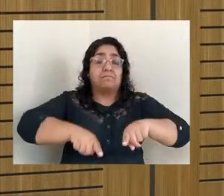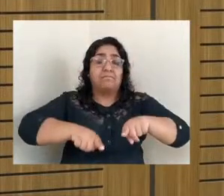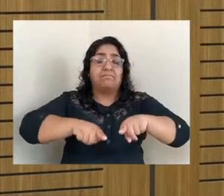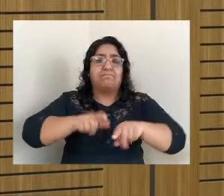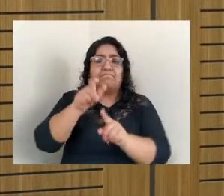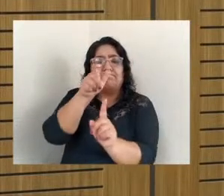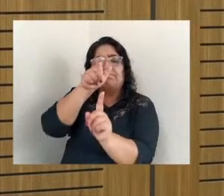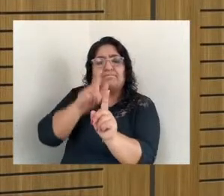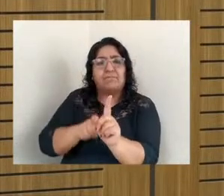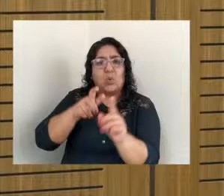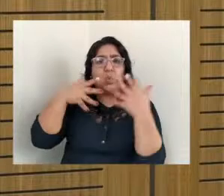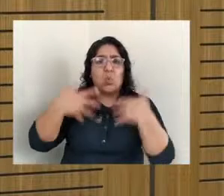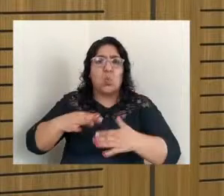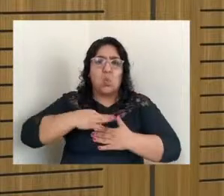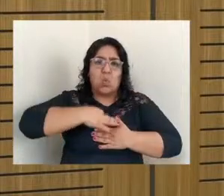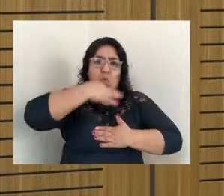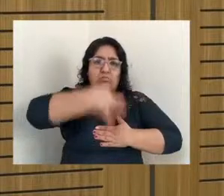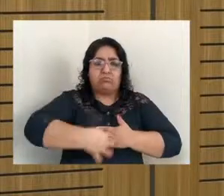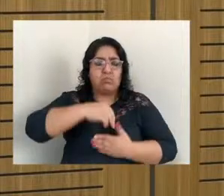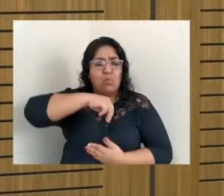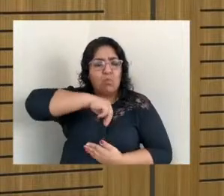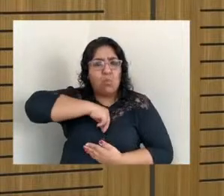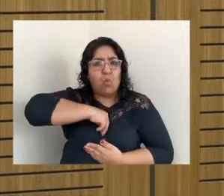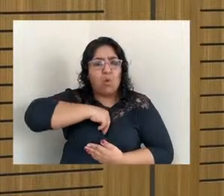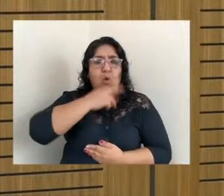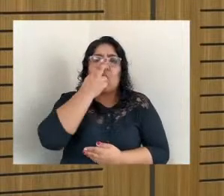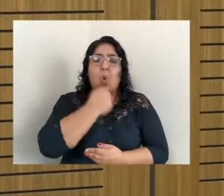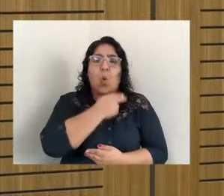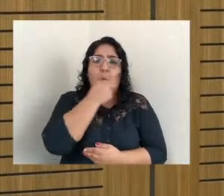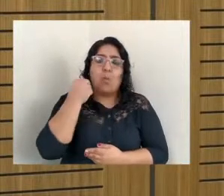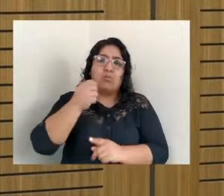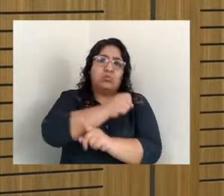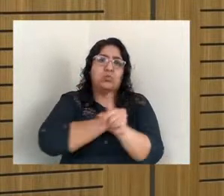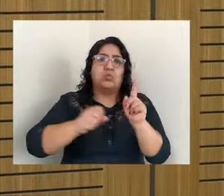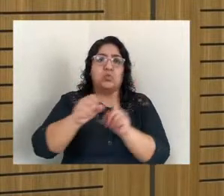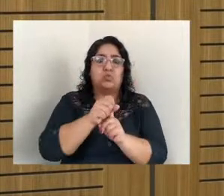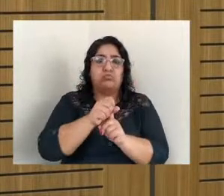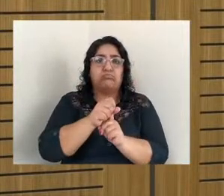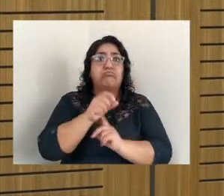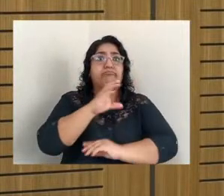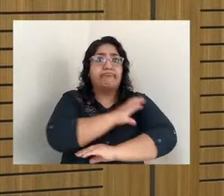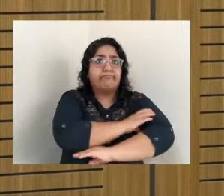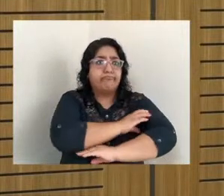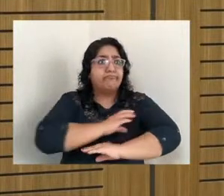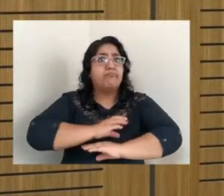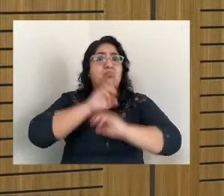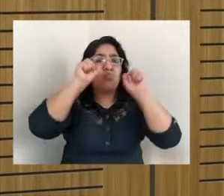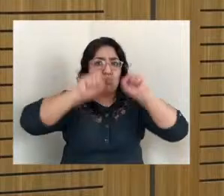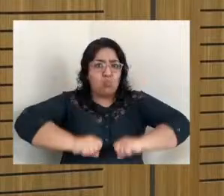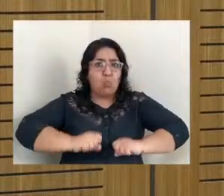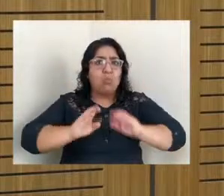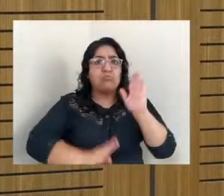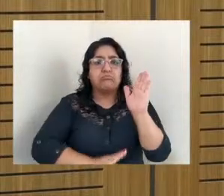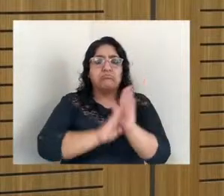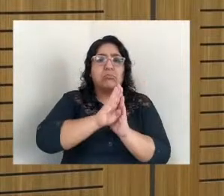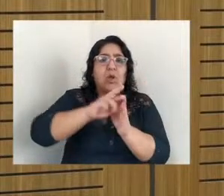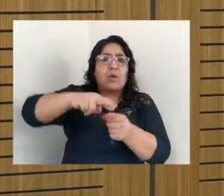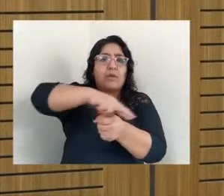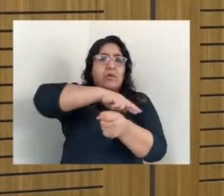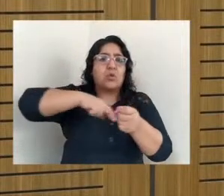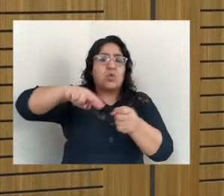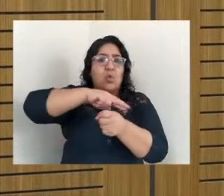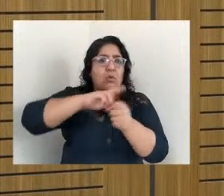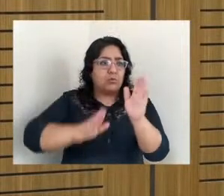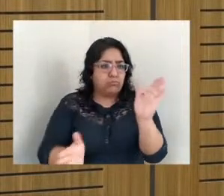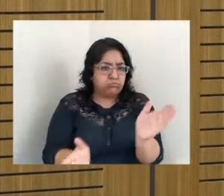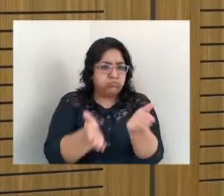personas con un alto sentido ético, moral y con compromiso social, capaces de fortalecer el desarrollo de cada una de nuestras